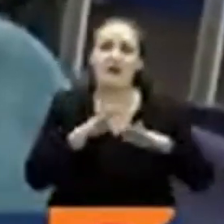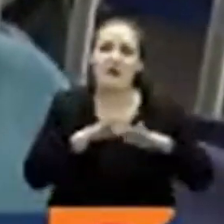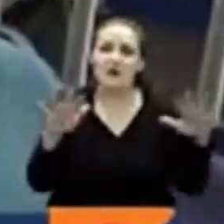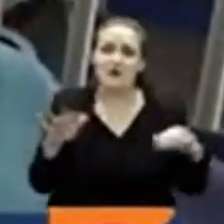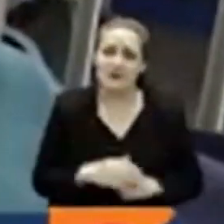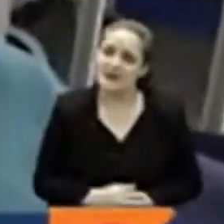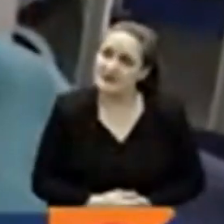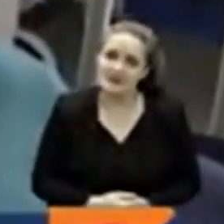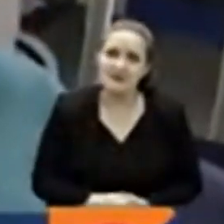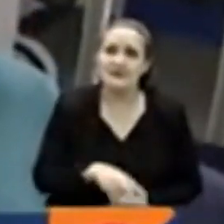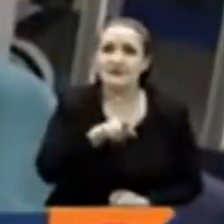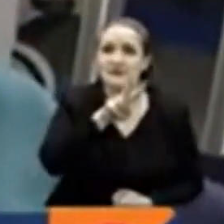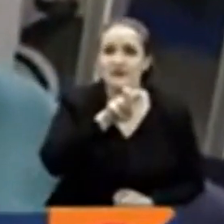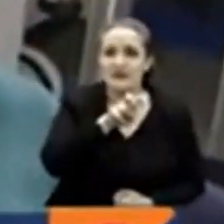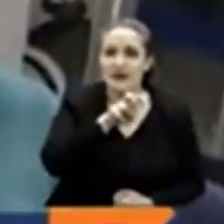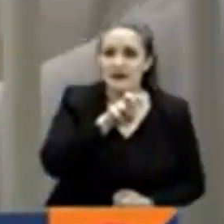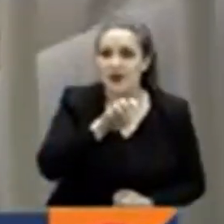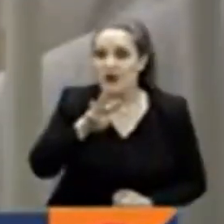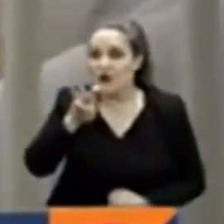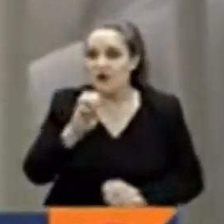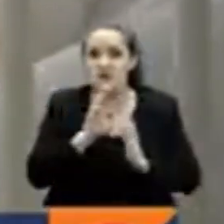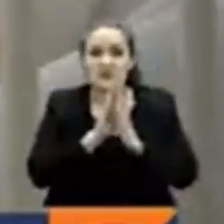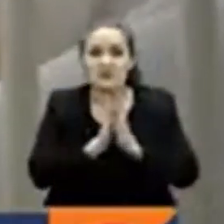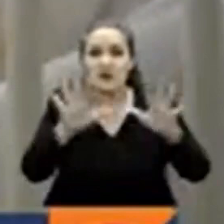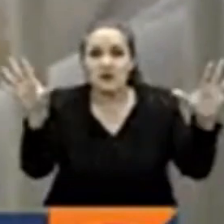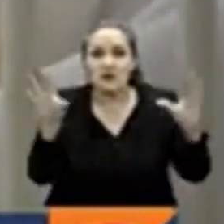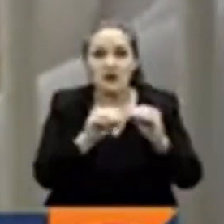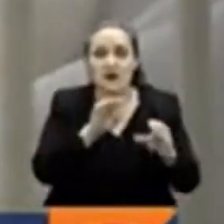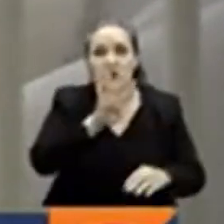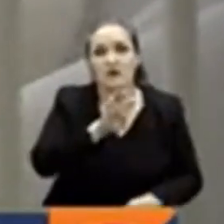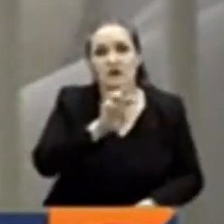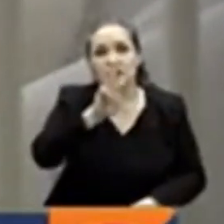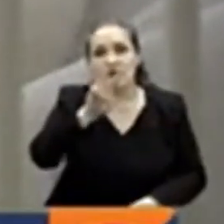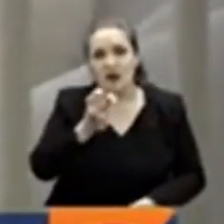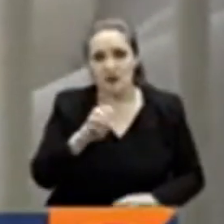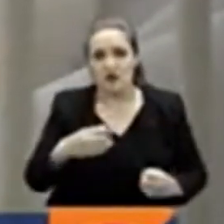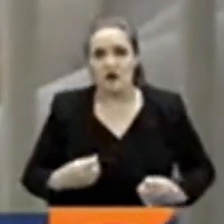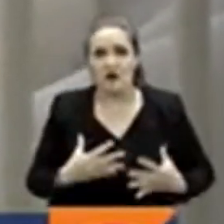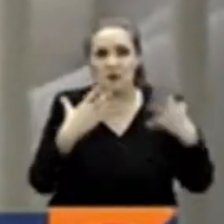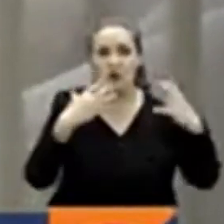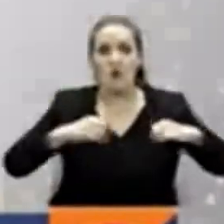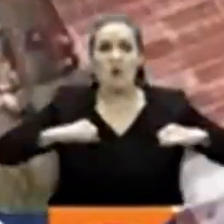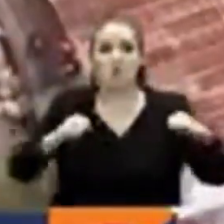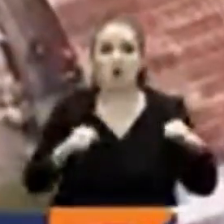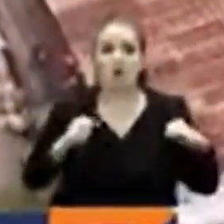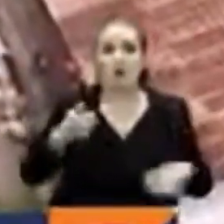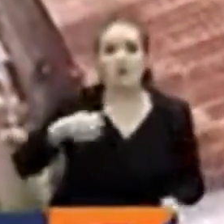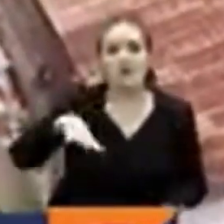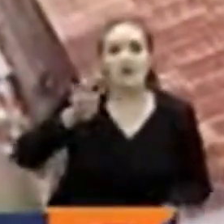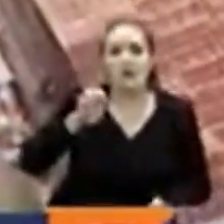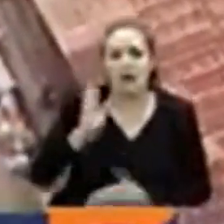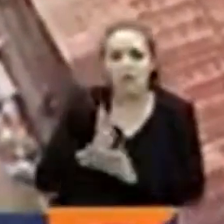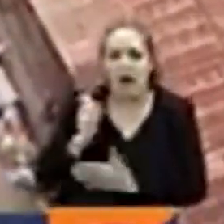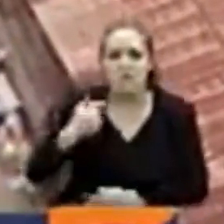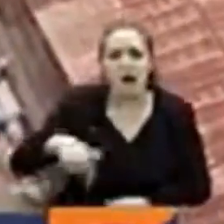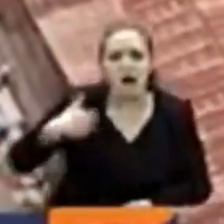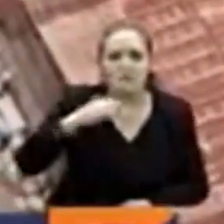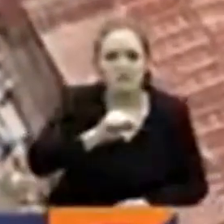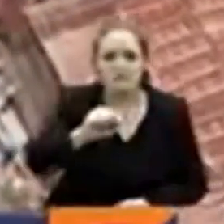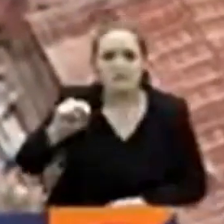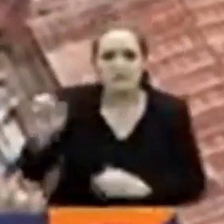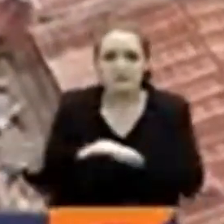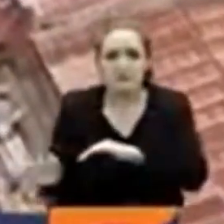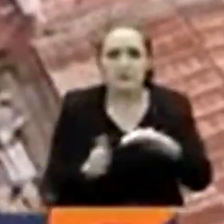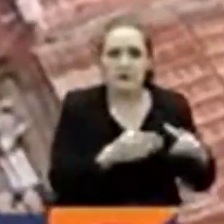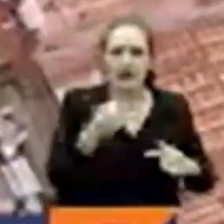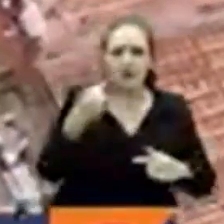8 de diciembre van 98 quemados. En Bogotá, 19 casos en pocas horas. Un herido en nuevo